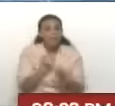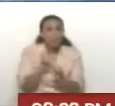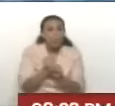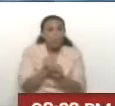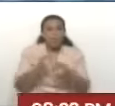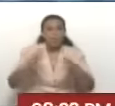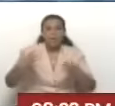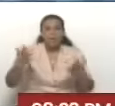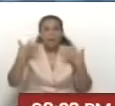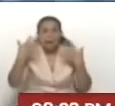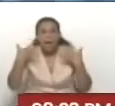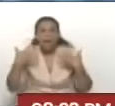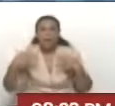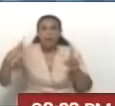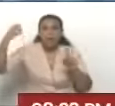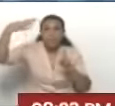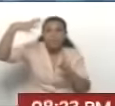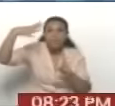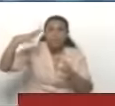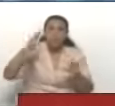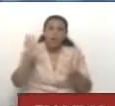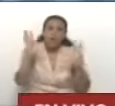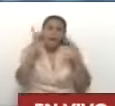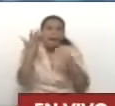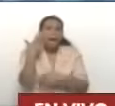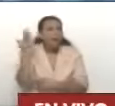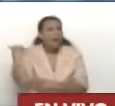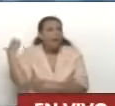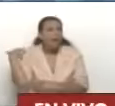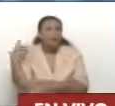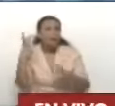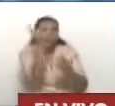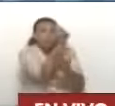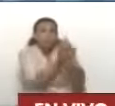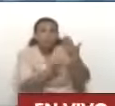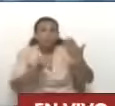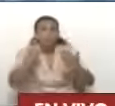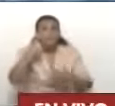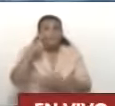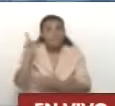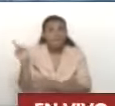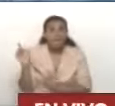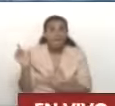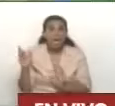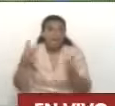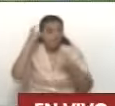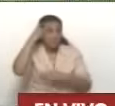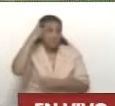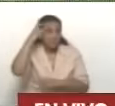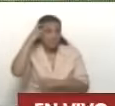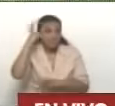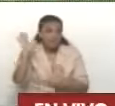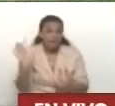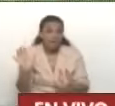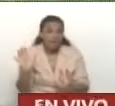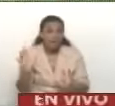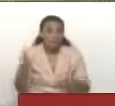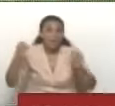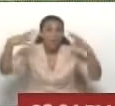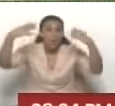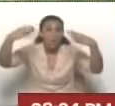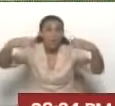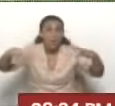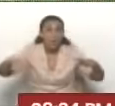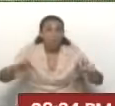aire acondicionado, de la iluminación, porque la catedral, las imágenes que estamos viendo, es de día, pero la catedral tiene